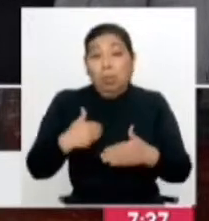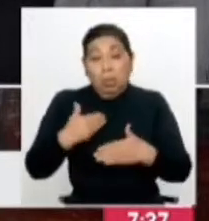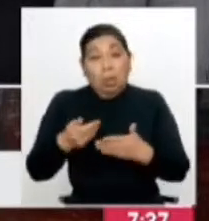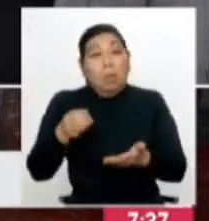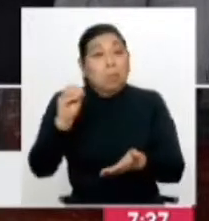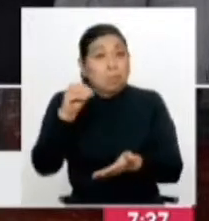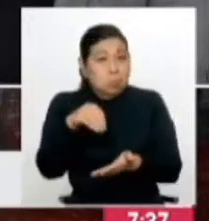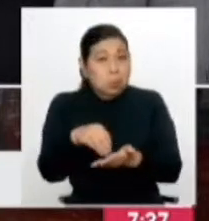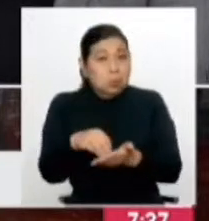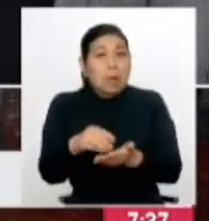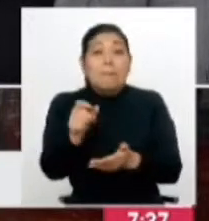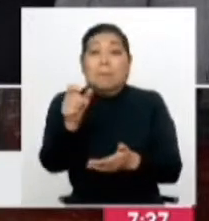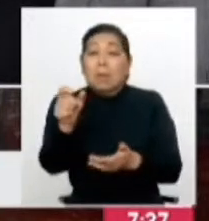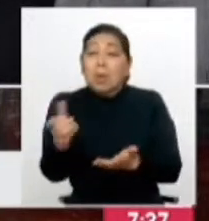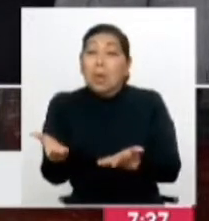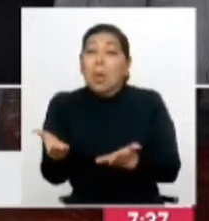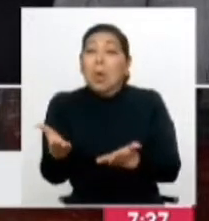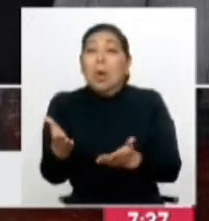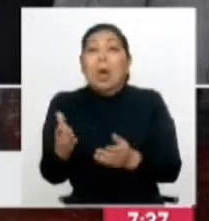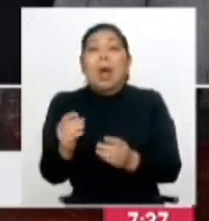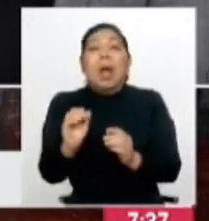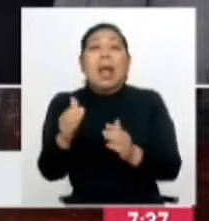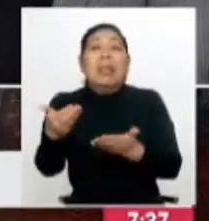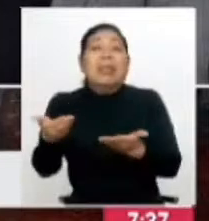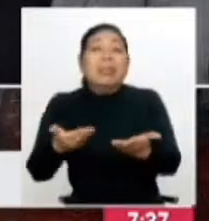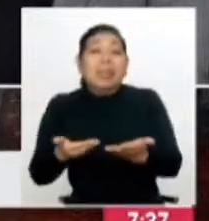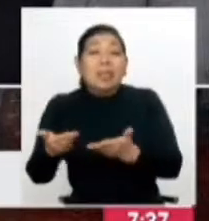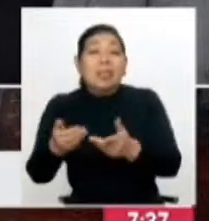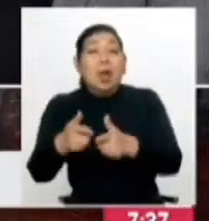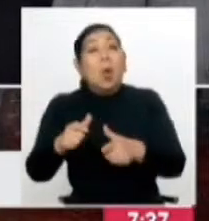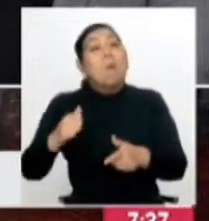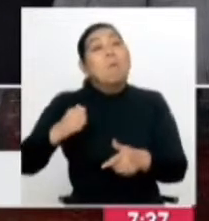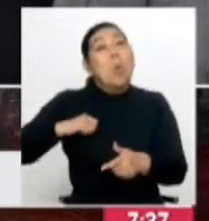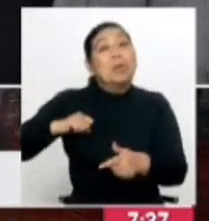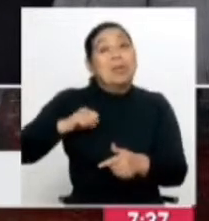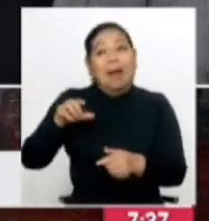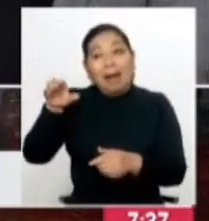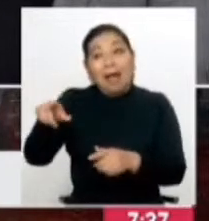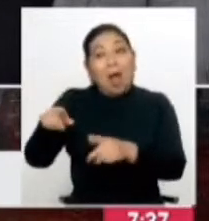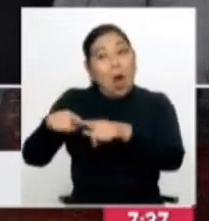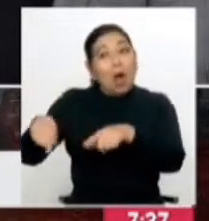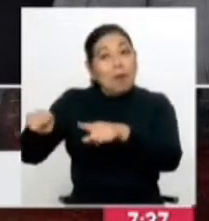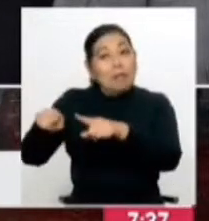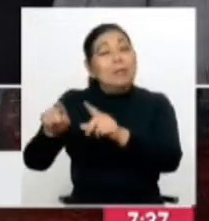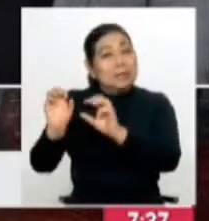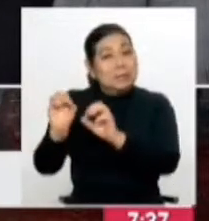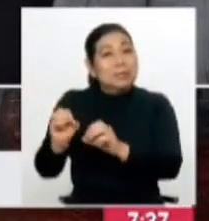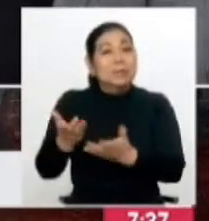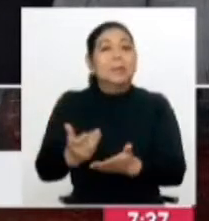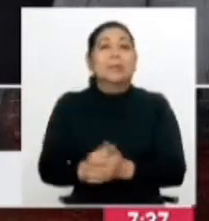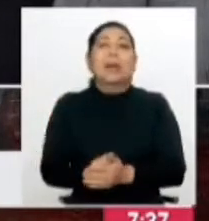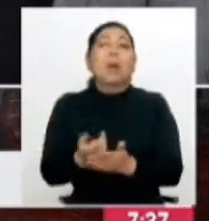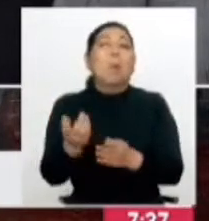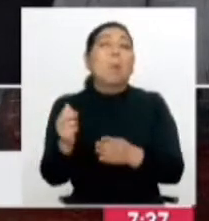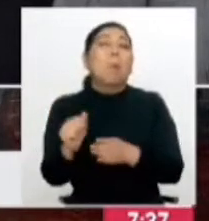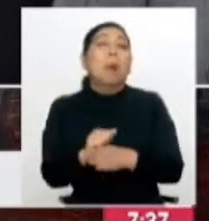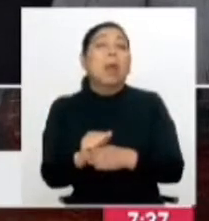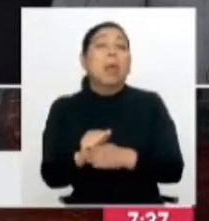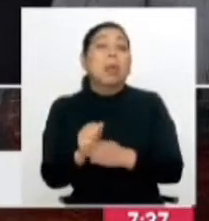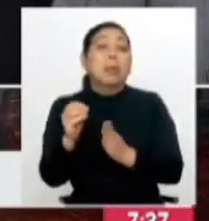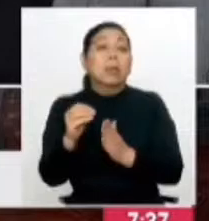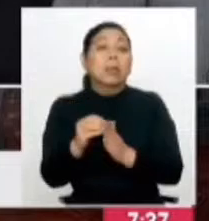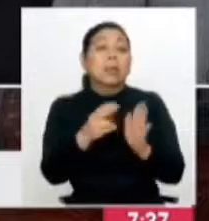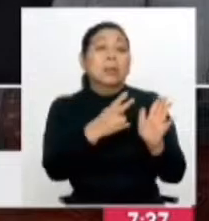seguir colocando agentes o agencias en los locales de las municipalidades, pero también hemos iniciado un piloto para